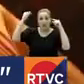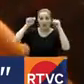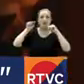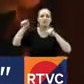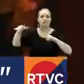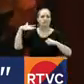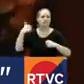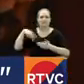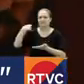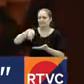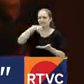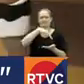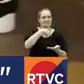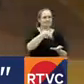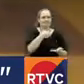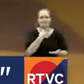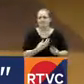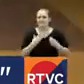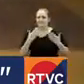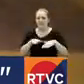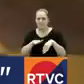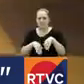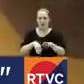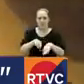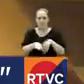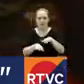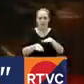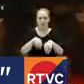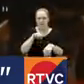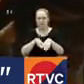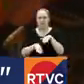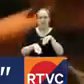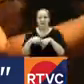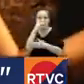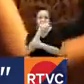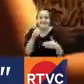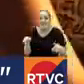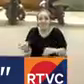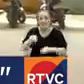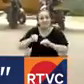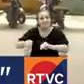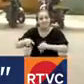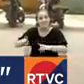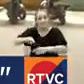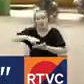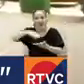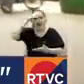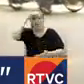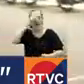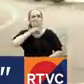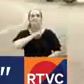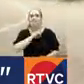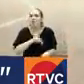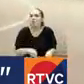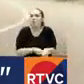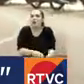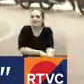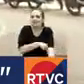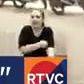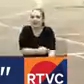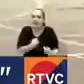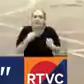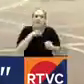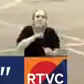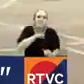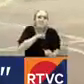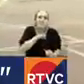sin tapujos, se baila con los pasos básicos, pasos que los niños desde muy pequeños aprenden porque lo llevan en la sangre. Bailar en Cali no